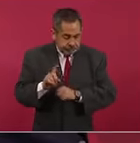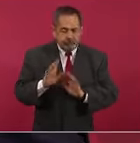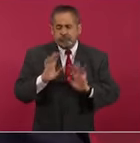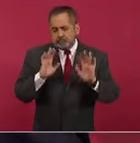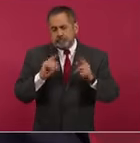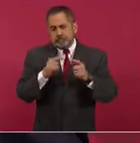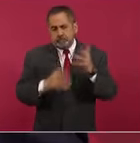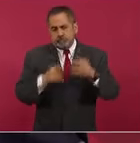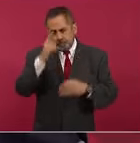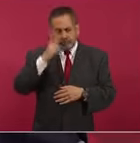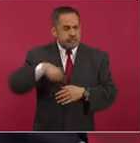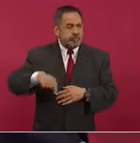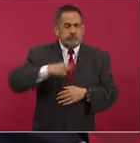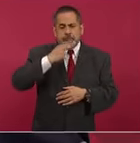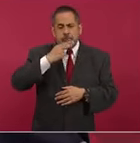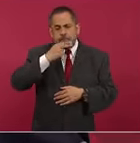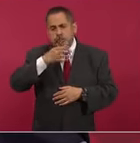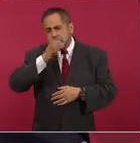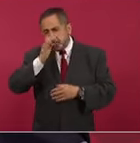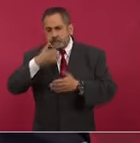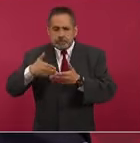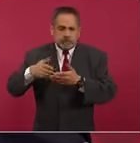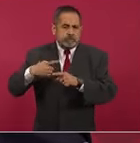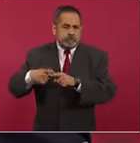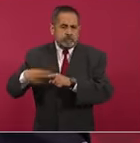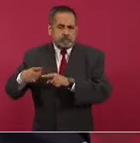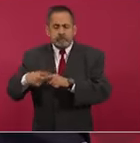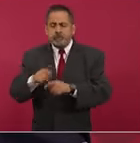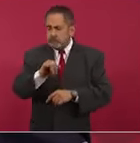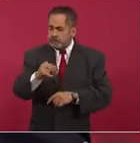el agua de consumo doméstico.